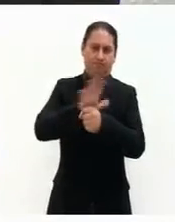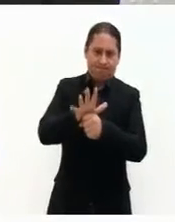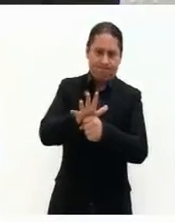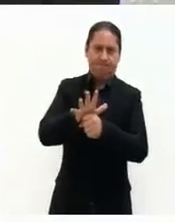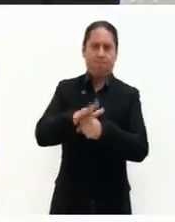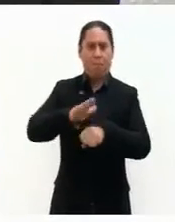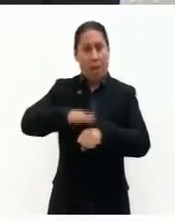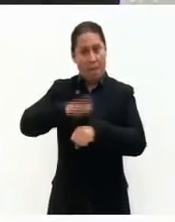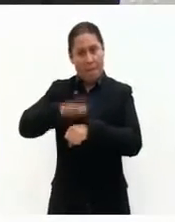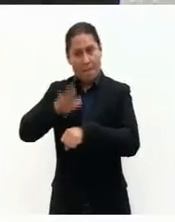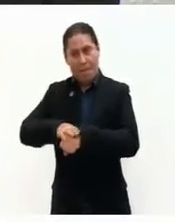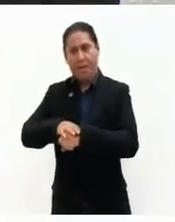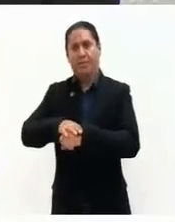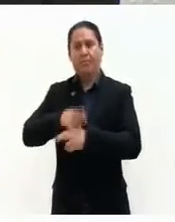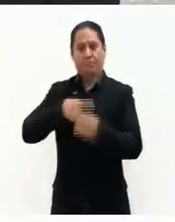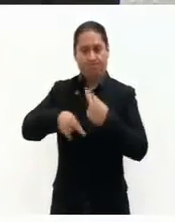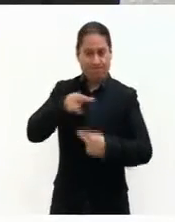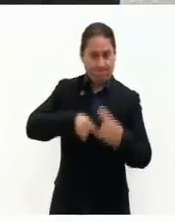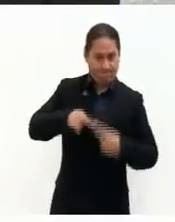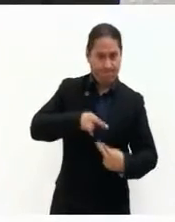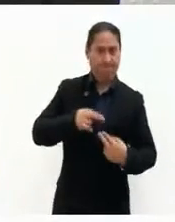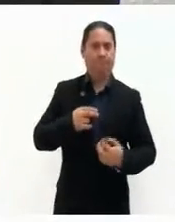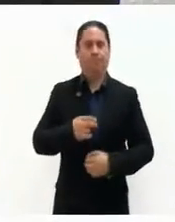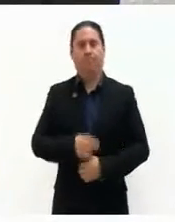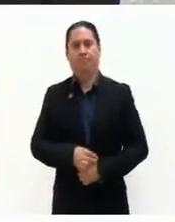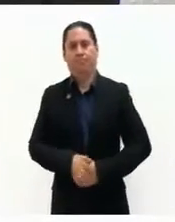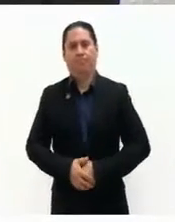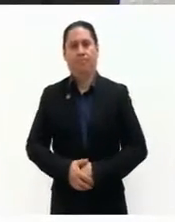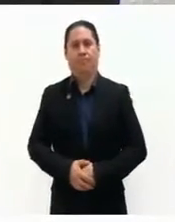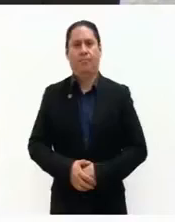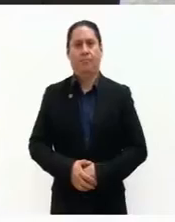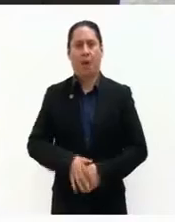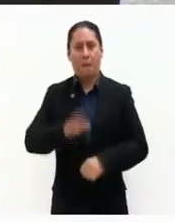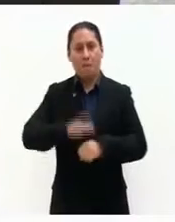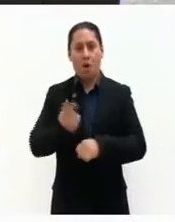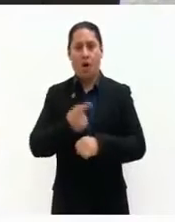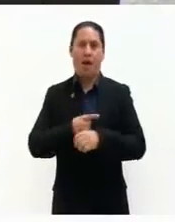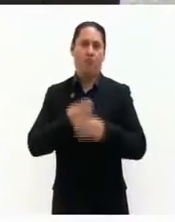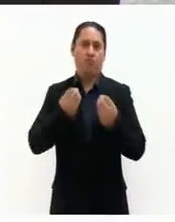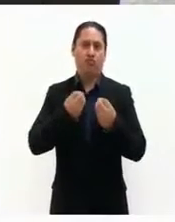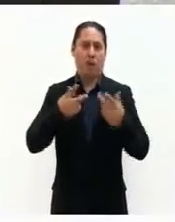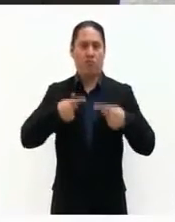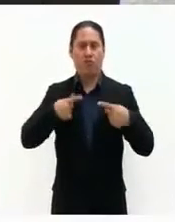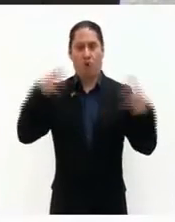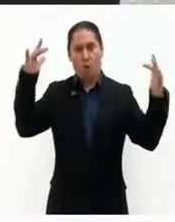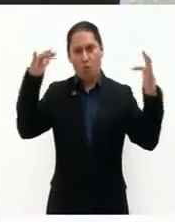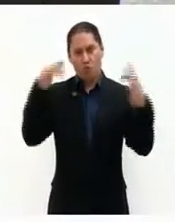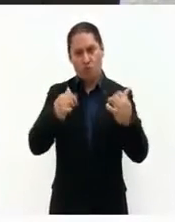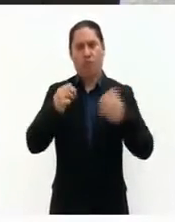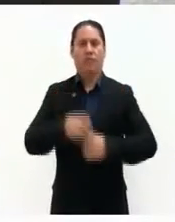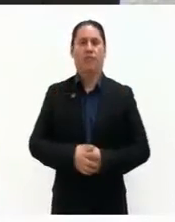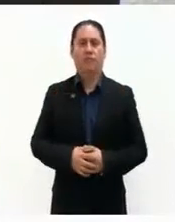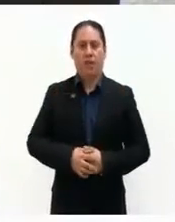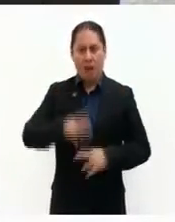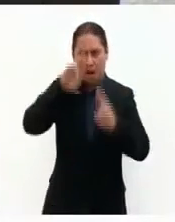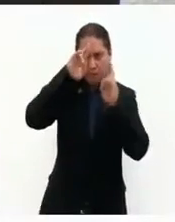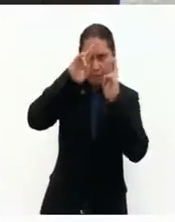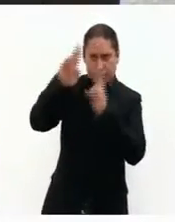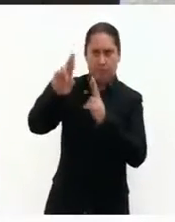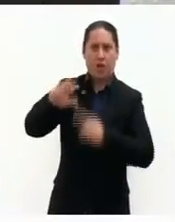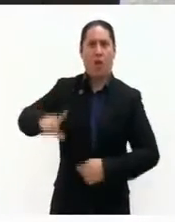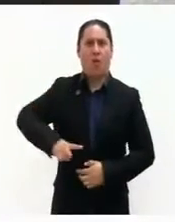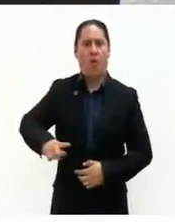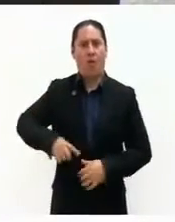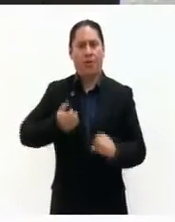contagios derivado de la movilidad social. En ese sentido, reconozco al Gobierno del Estado que ha